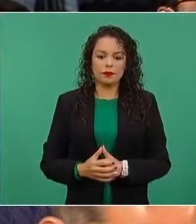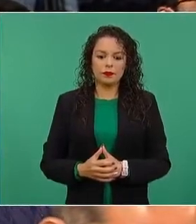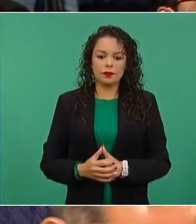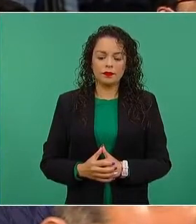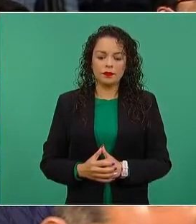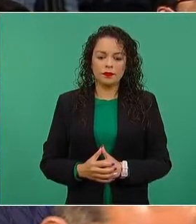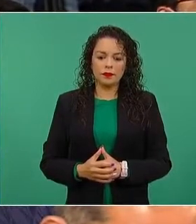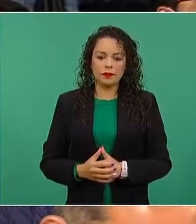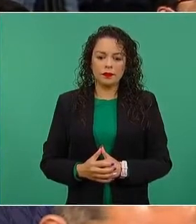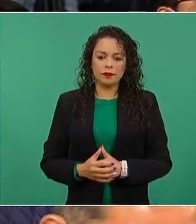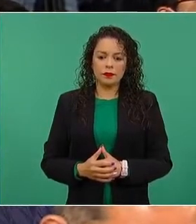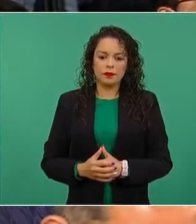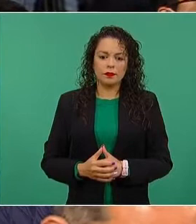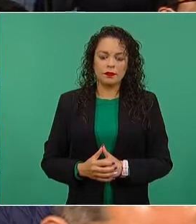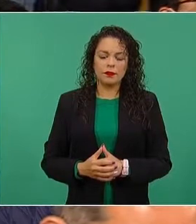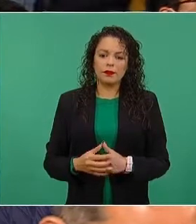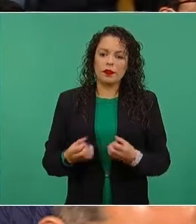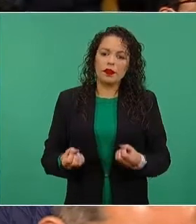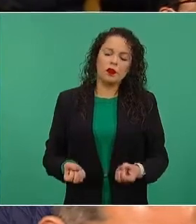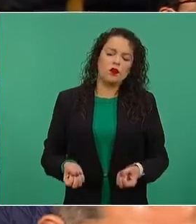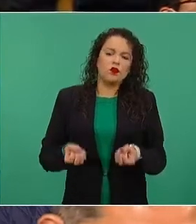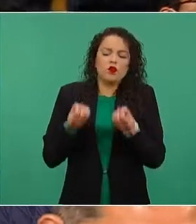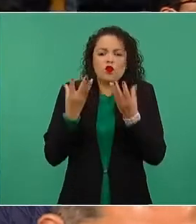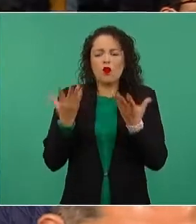carboeléctricas o